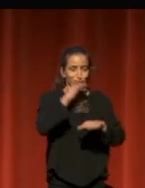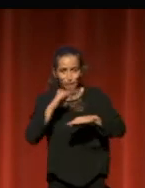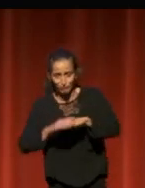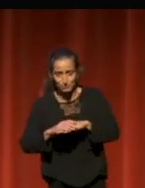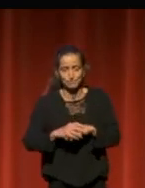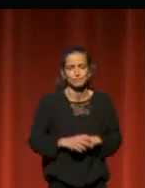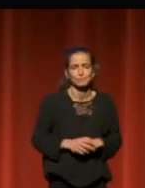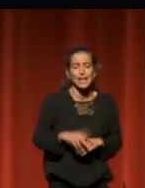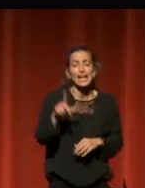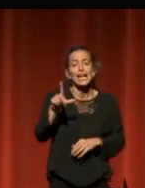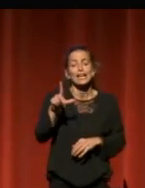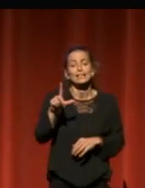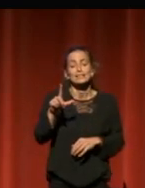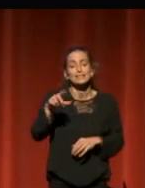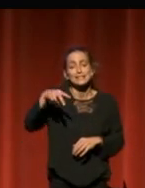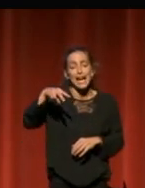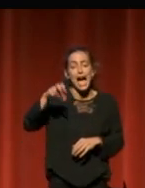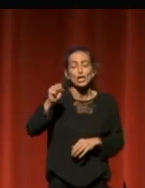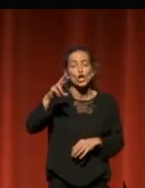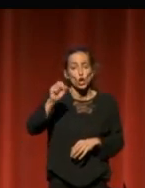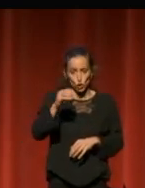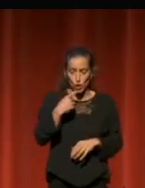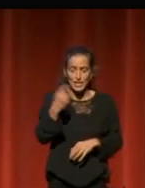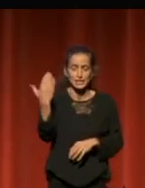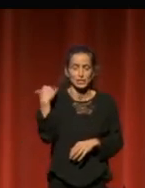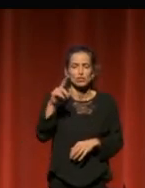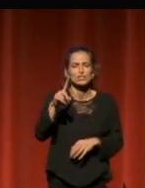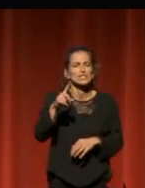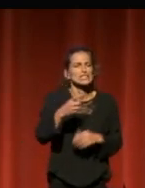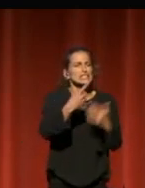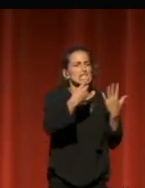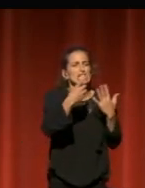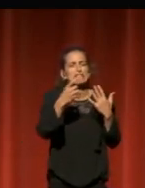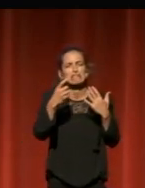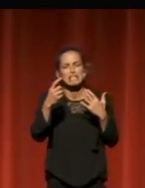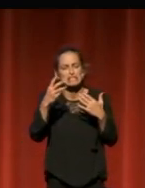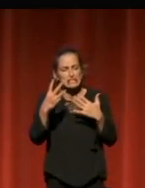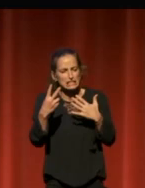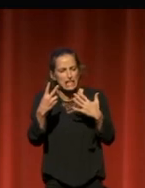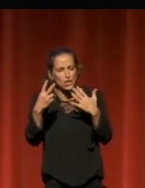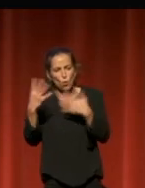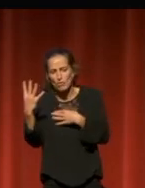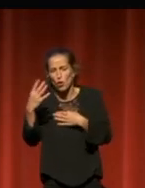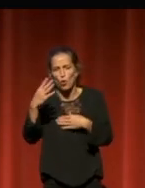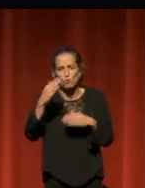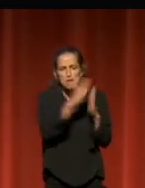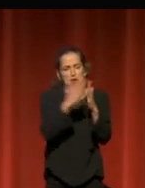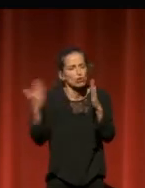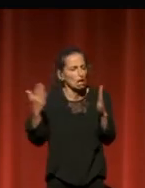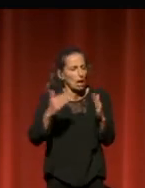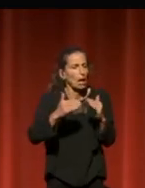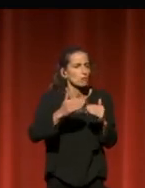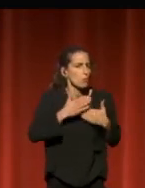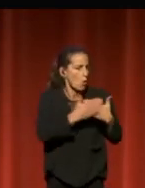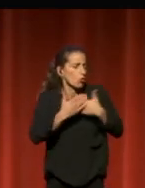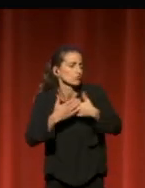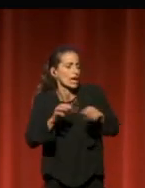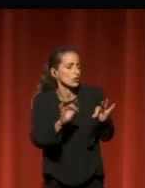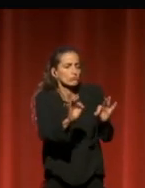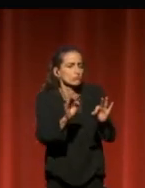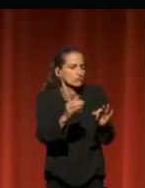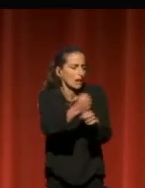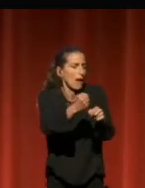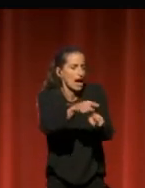había 60 o 50, ¿en cuántas bibliotecas había que eran con voluntarios? Sí. Pero eso para mí no es una biblioteca.